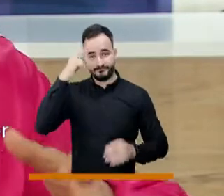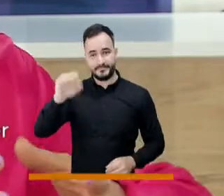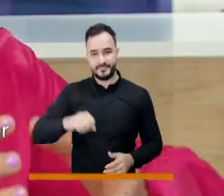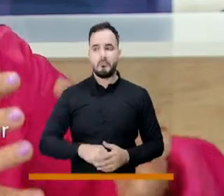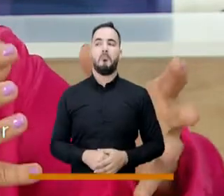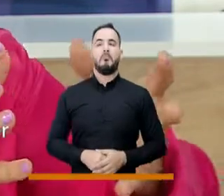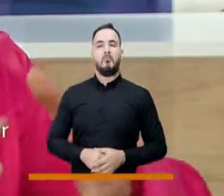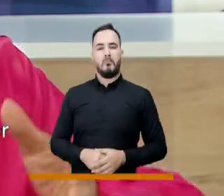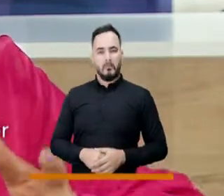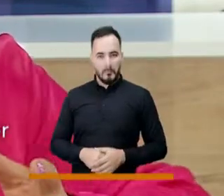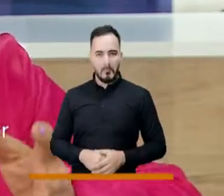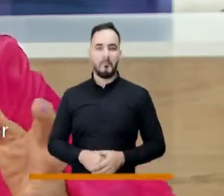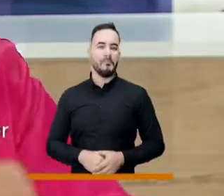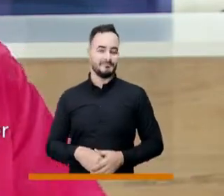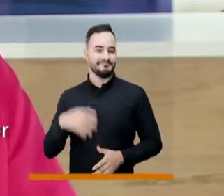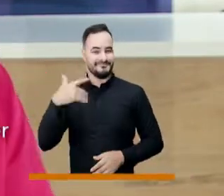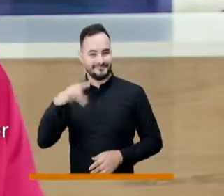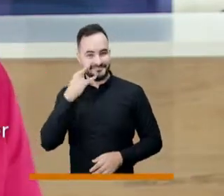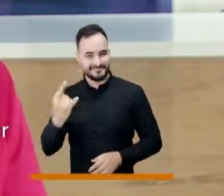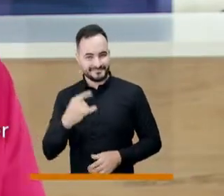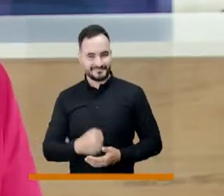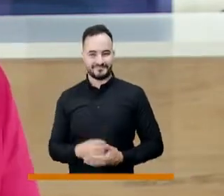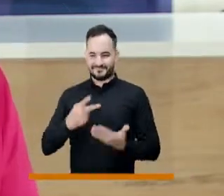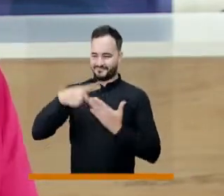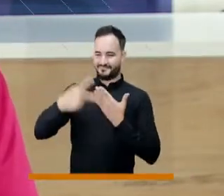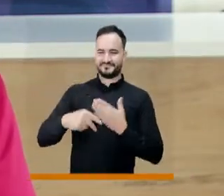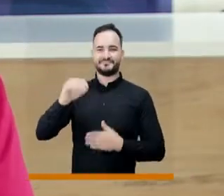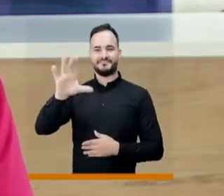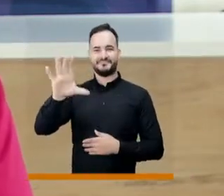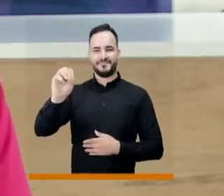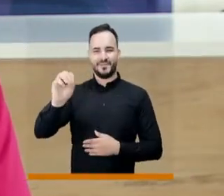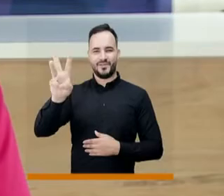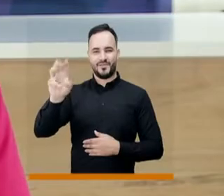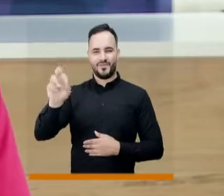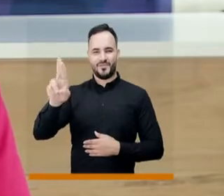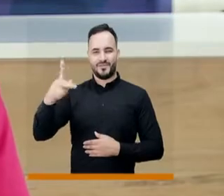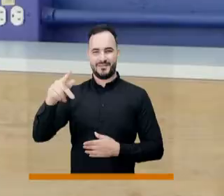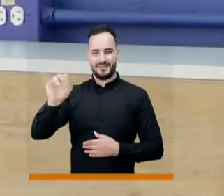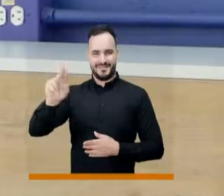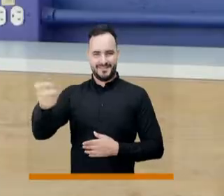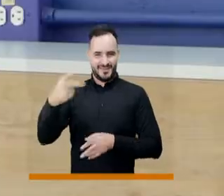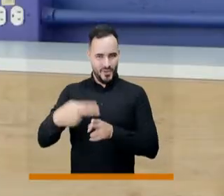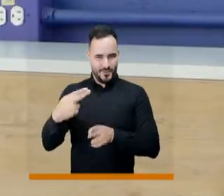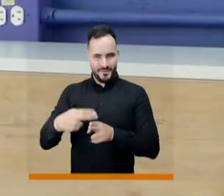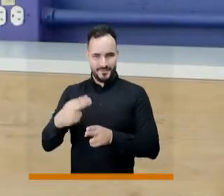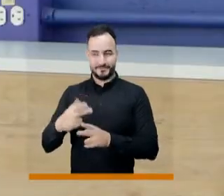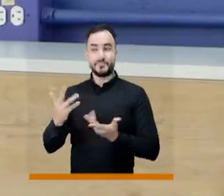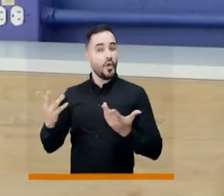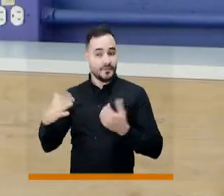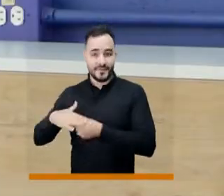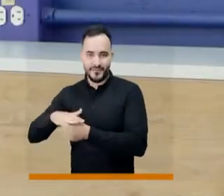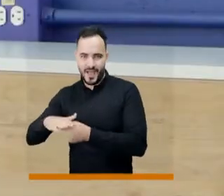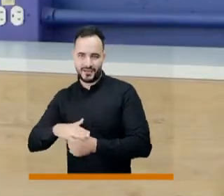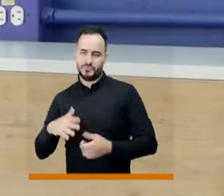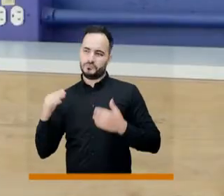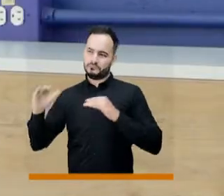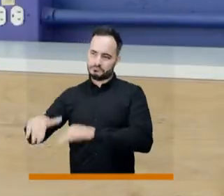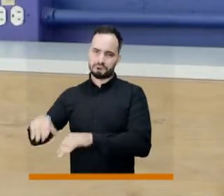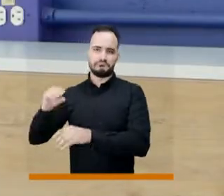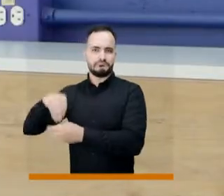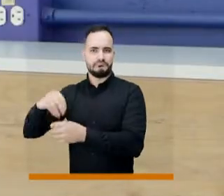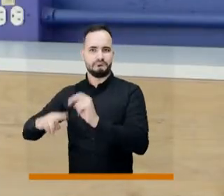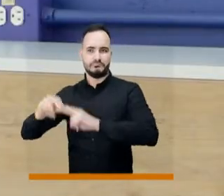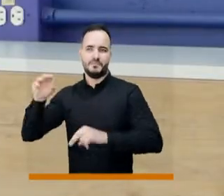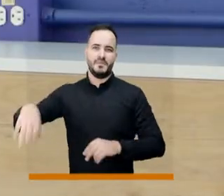trazabilidad de los objetivos, de las estrategias, para obtener mejores resultados. Oiga, pues sumamente interesante,